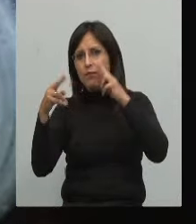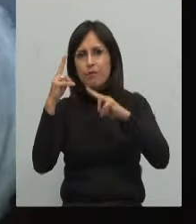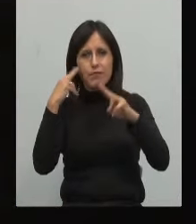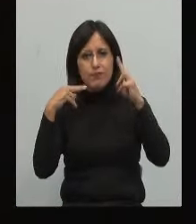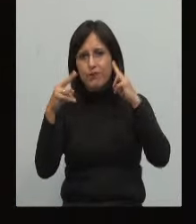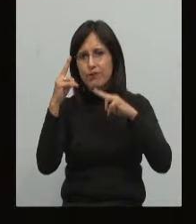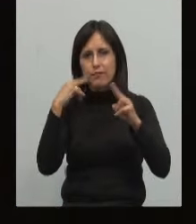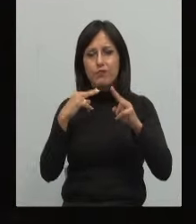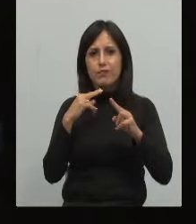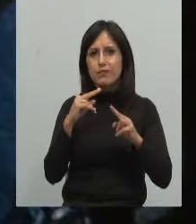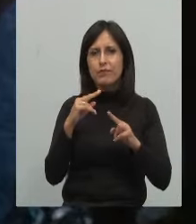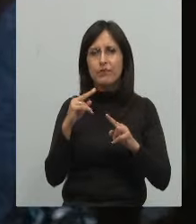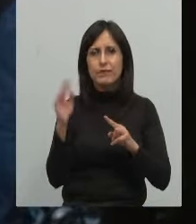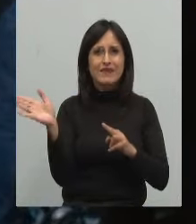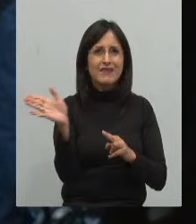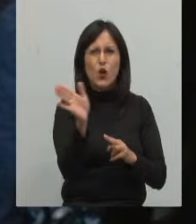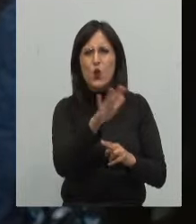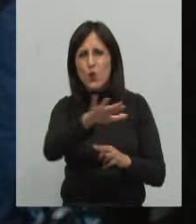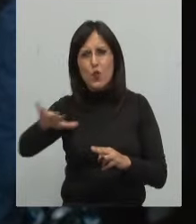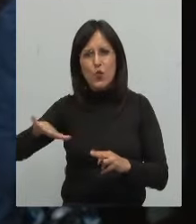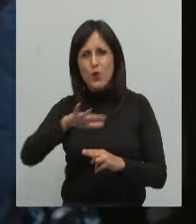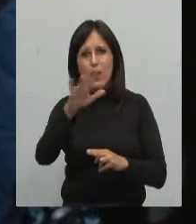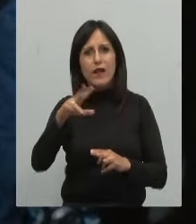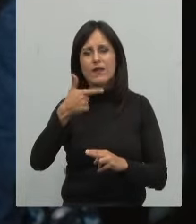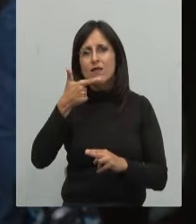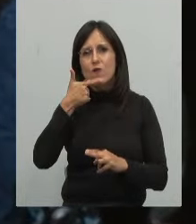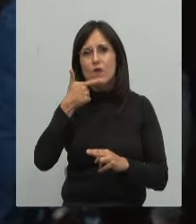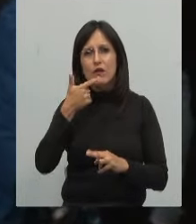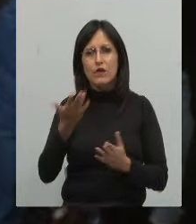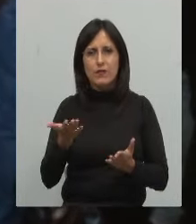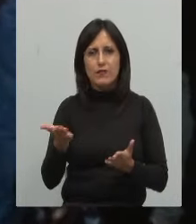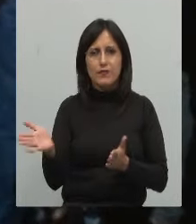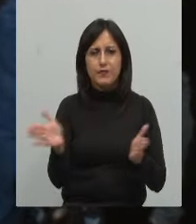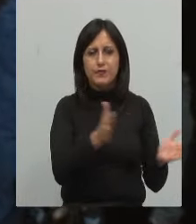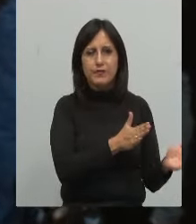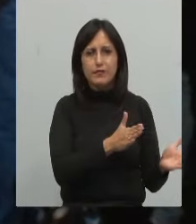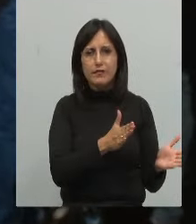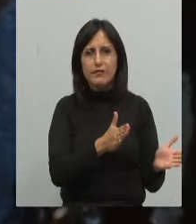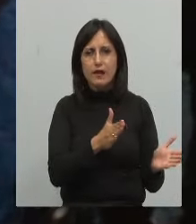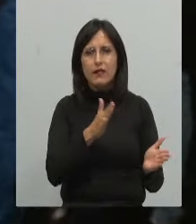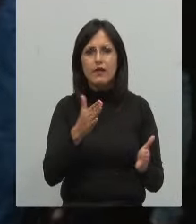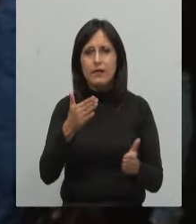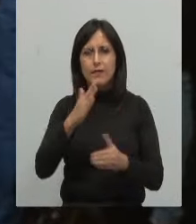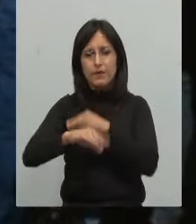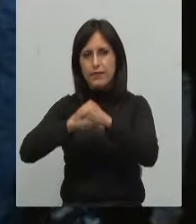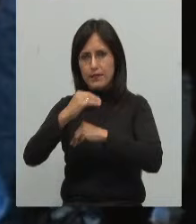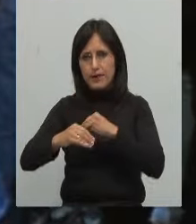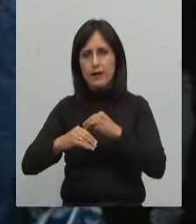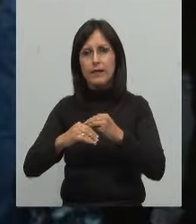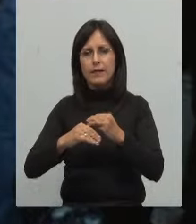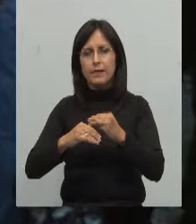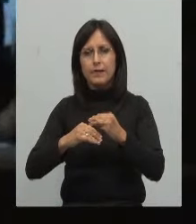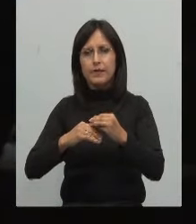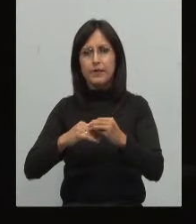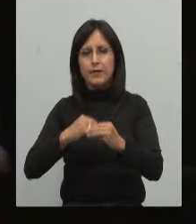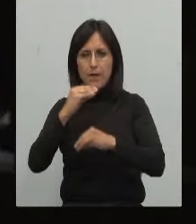hacer el rastrillaje. Y nosotros ni siquiera, porque nosotros nos íbamos por lugares por finca,